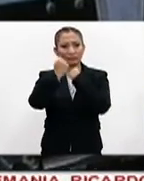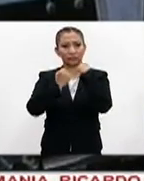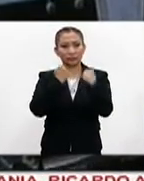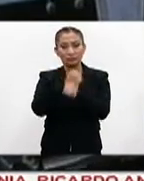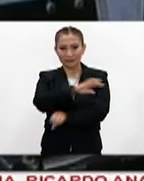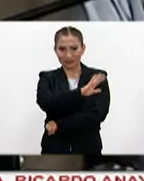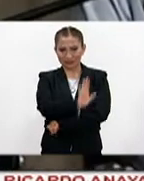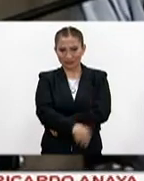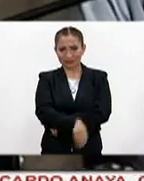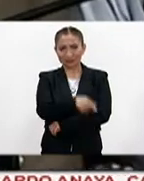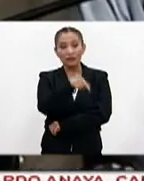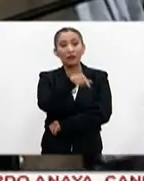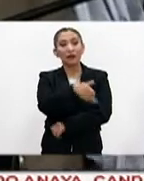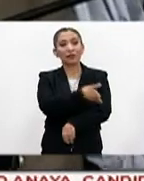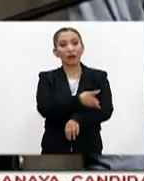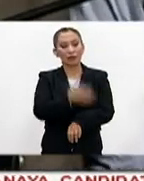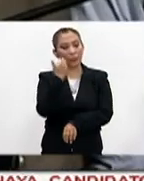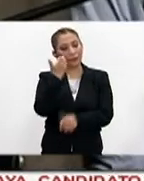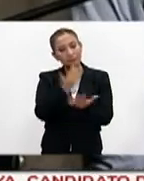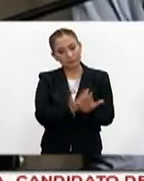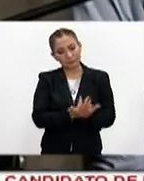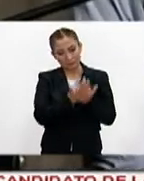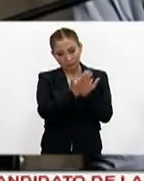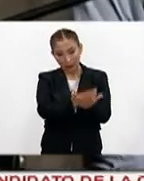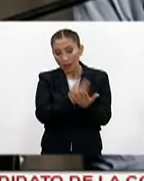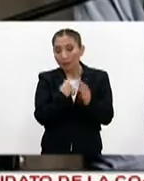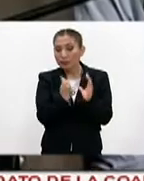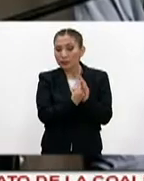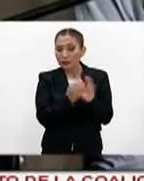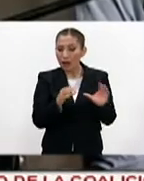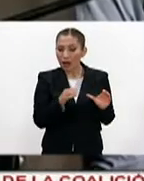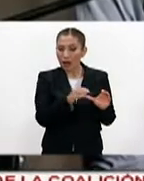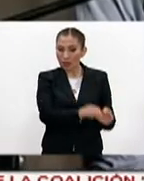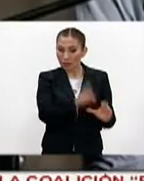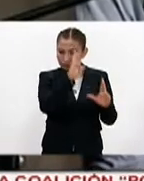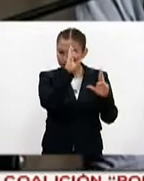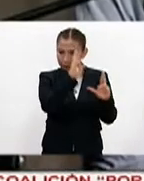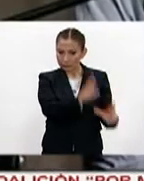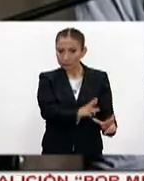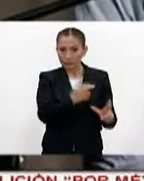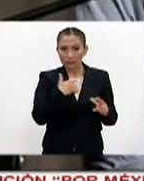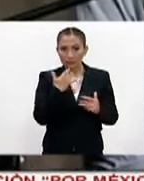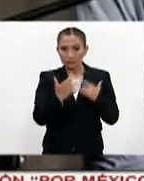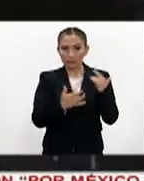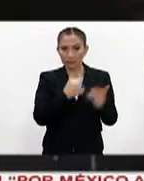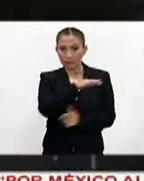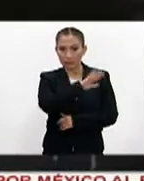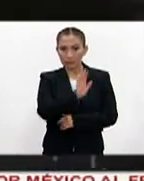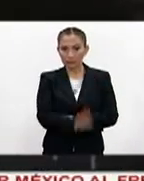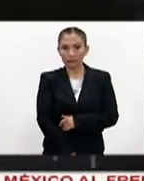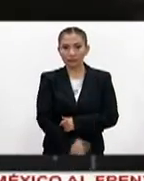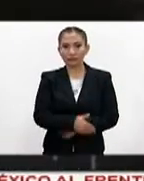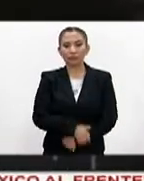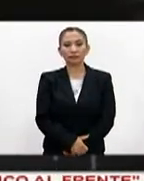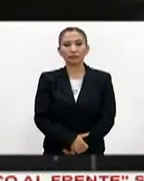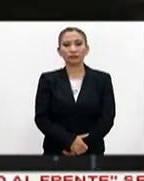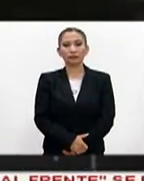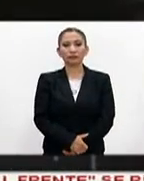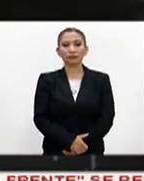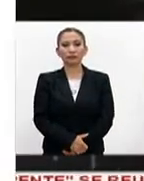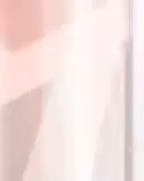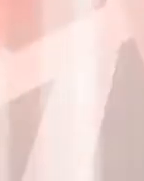años. La familia del físico teórico pidió tiempo y también privacidad para asimilar la pérdida de Stephen Hawking.